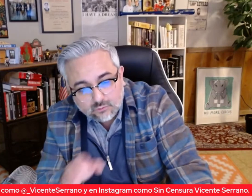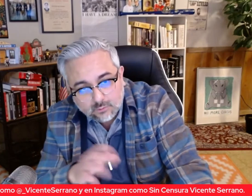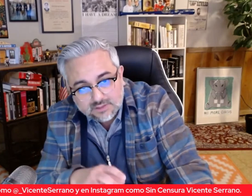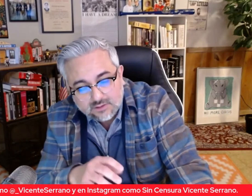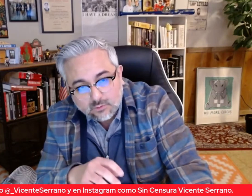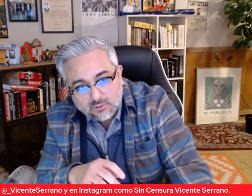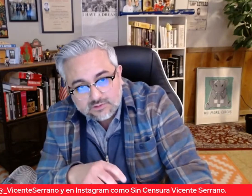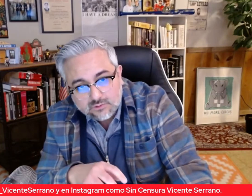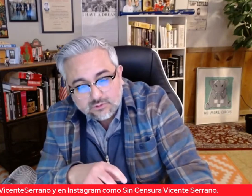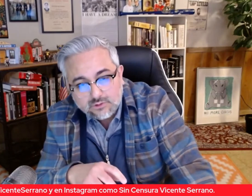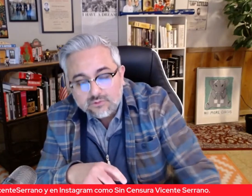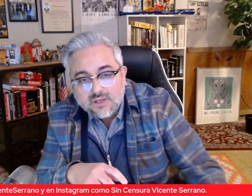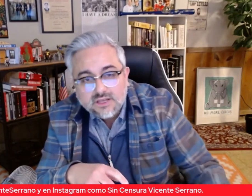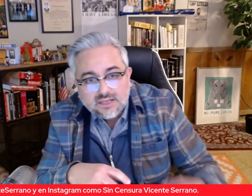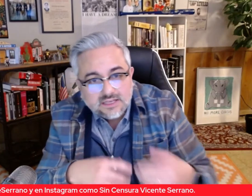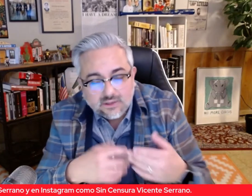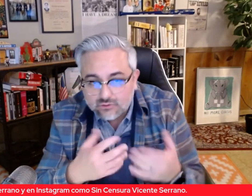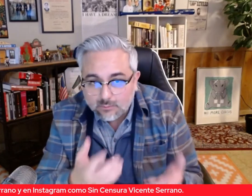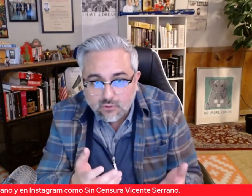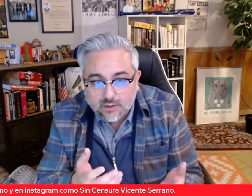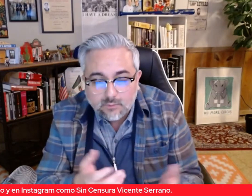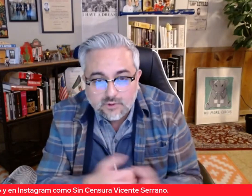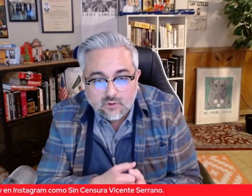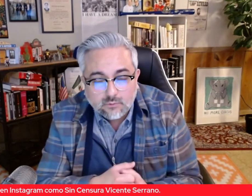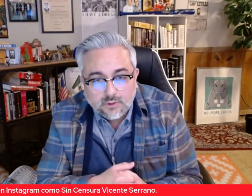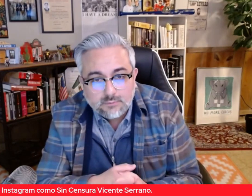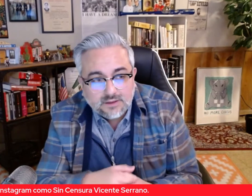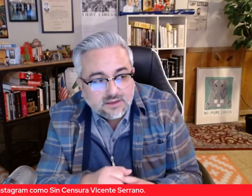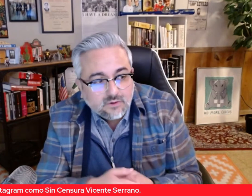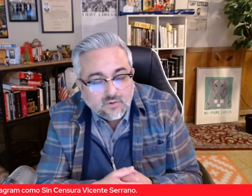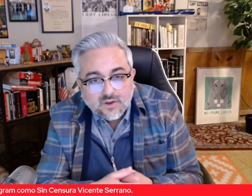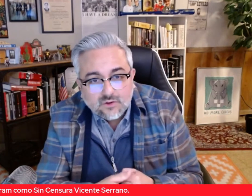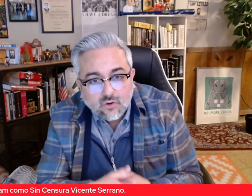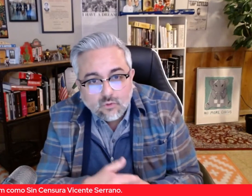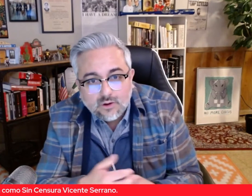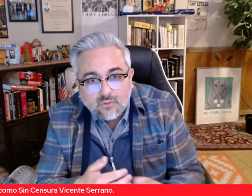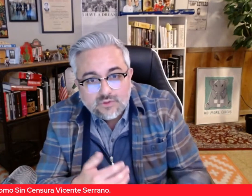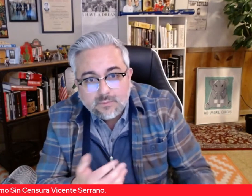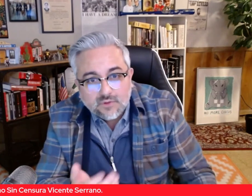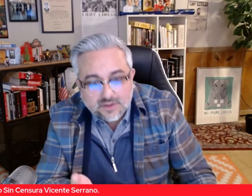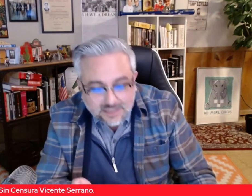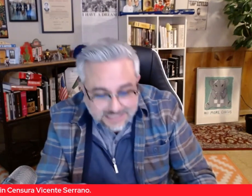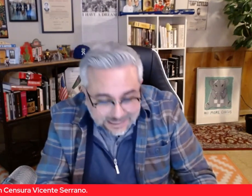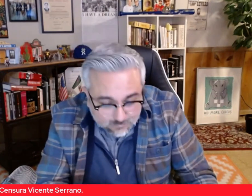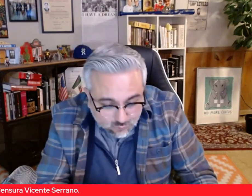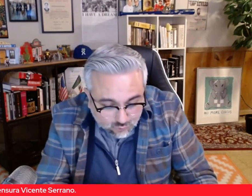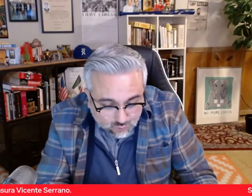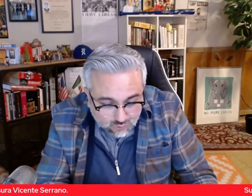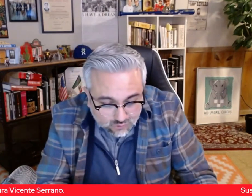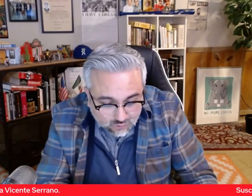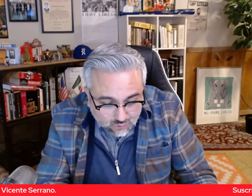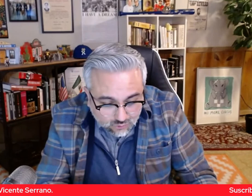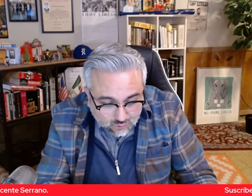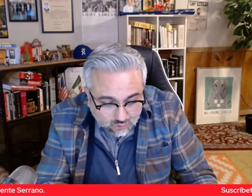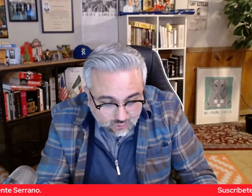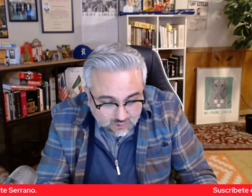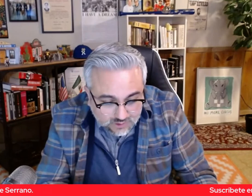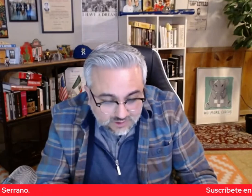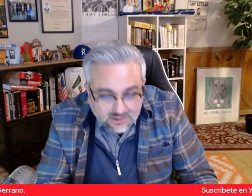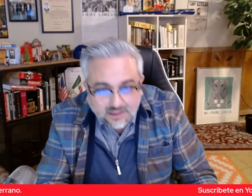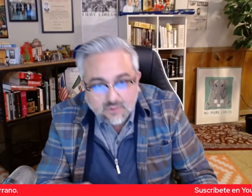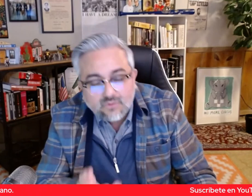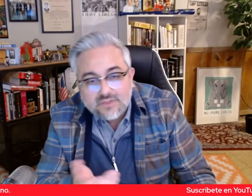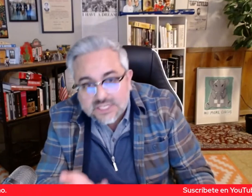de Cienfuegos por parte del gobierno de Estados Unidos y que ellos tampoco la pudieron comprobar en México, no hubo algún tipo de reclamo, no